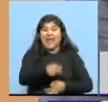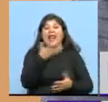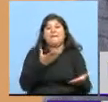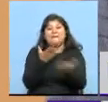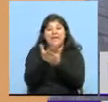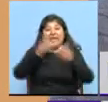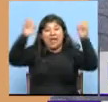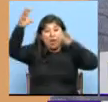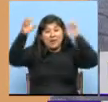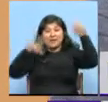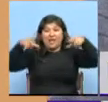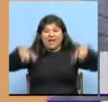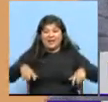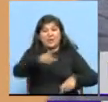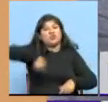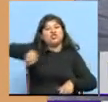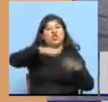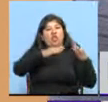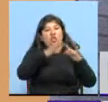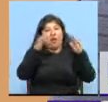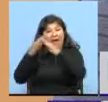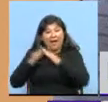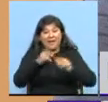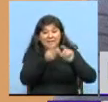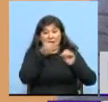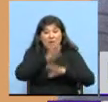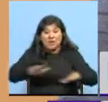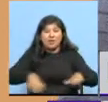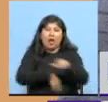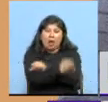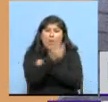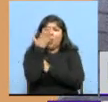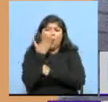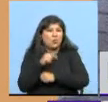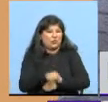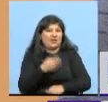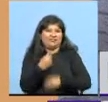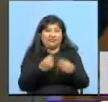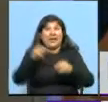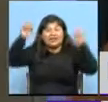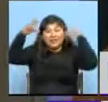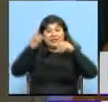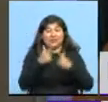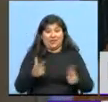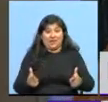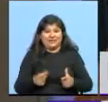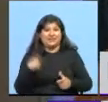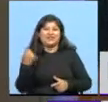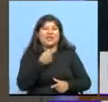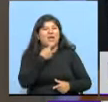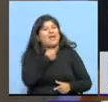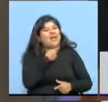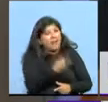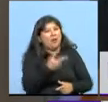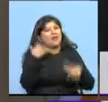barrio juegan mucho la pelota y no tienen iluminación. Bueno, y es de esperar que haya una pronta respuesta, ¿no es